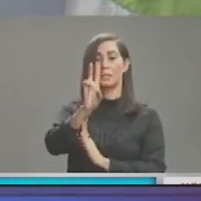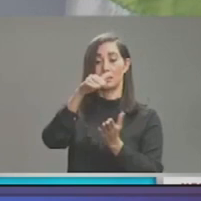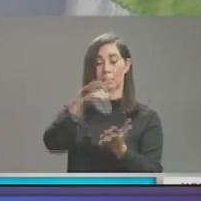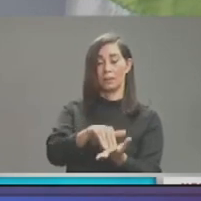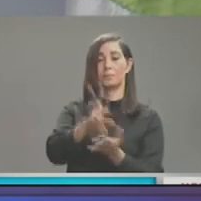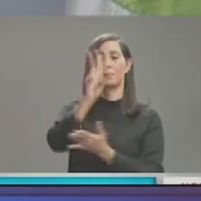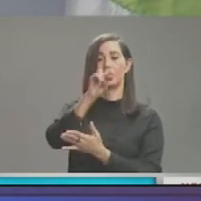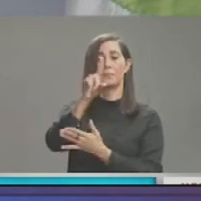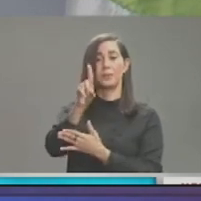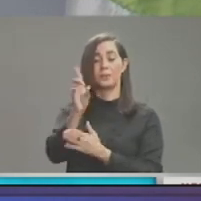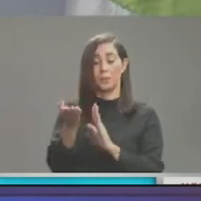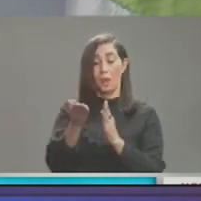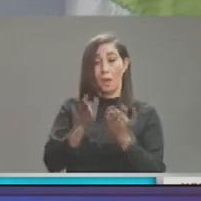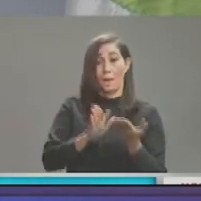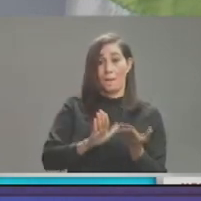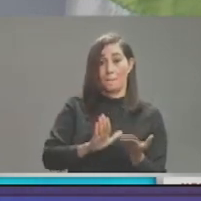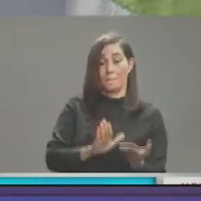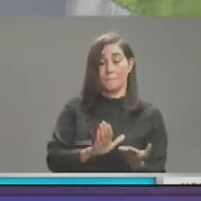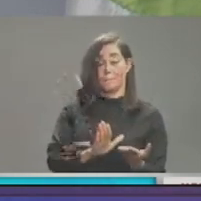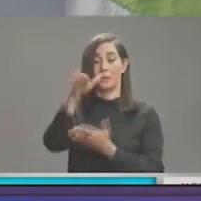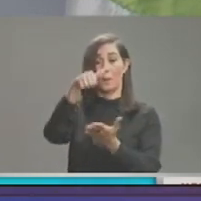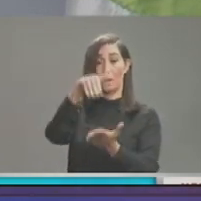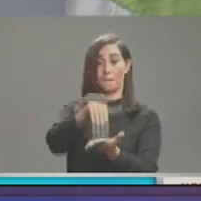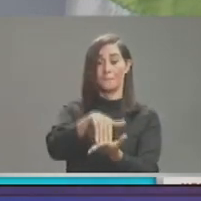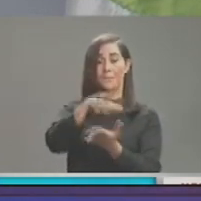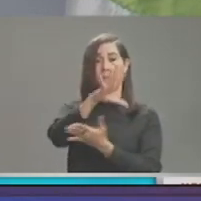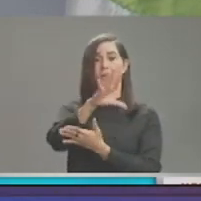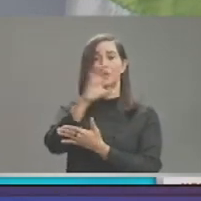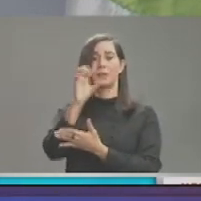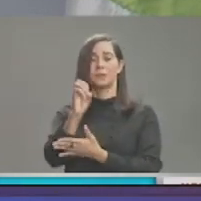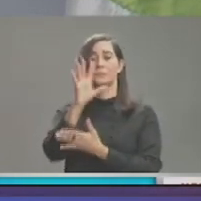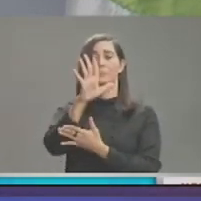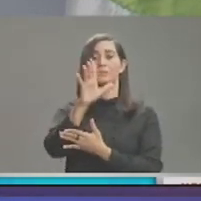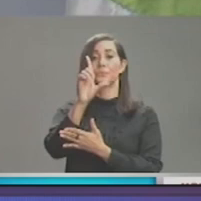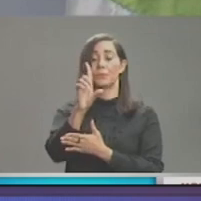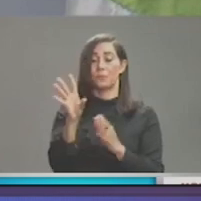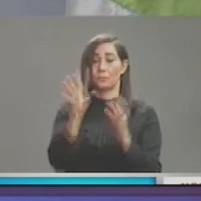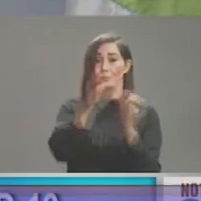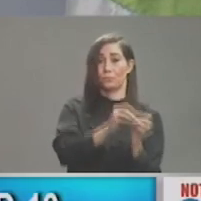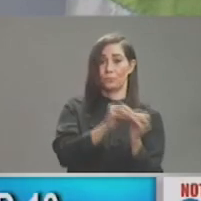117.021 defunciones, de las cuales 251 acumulados,